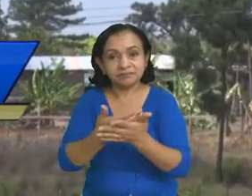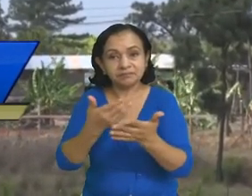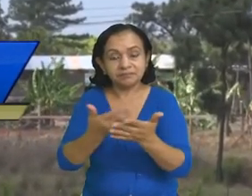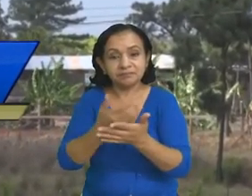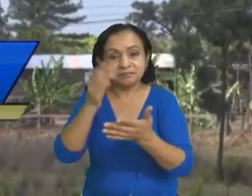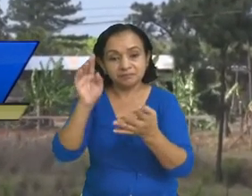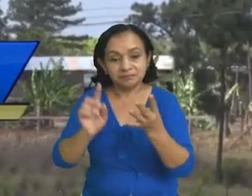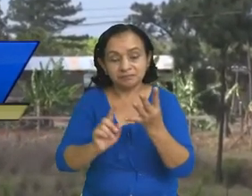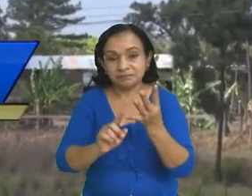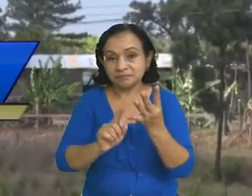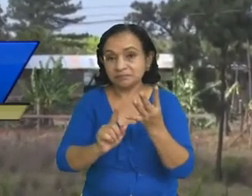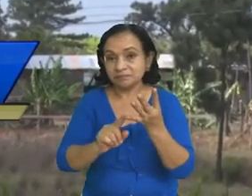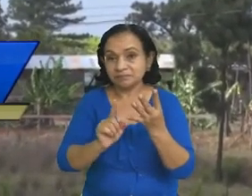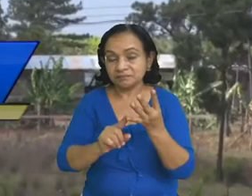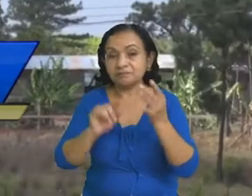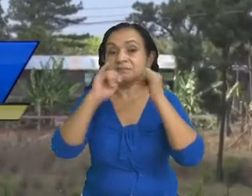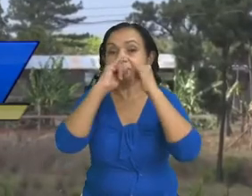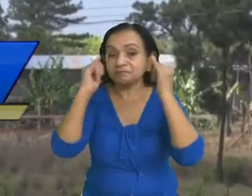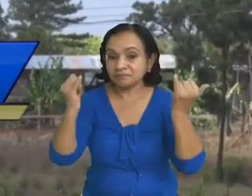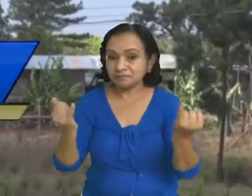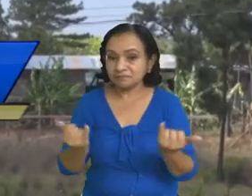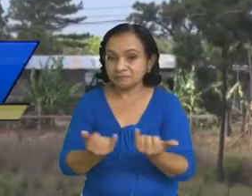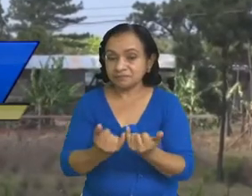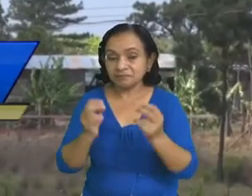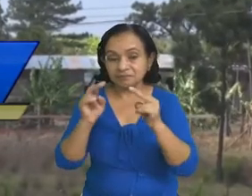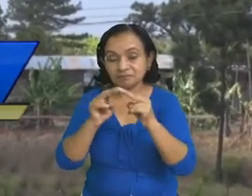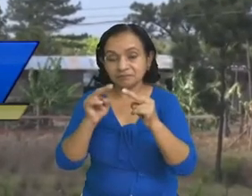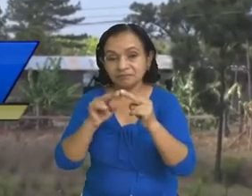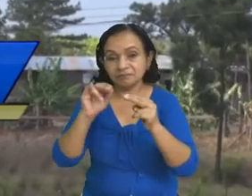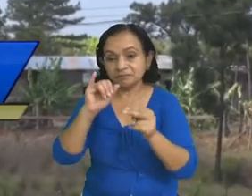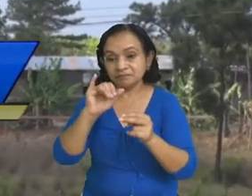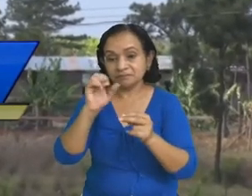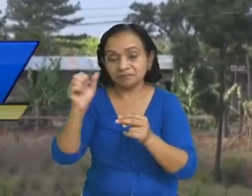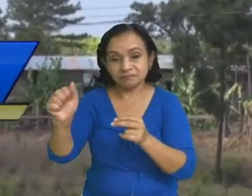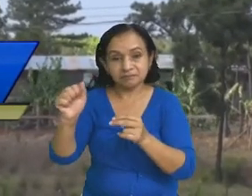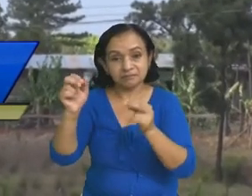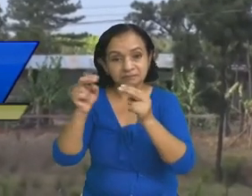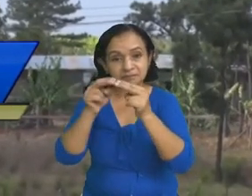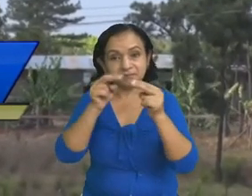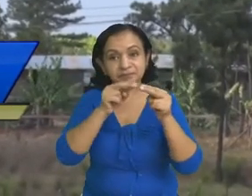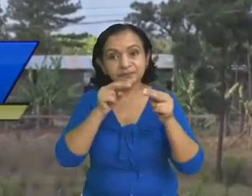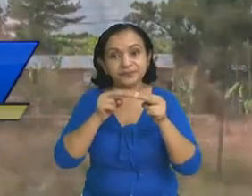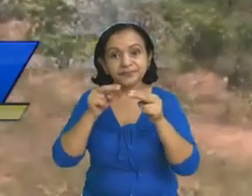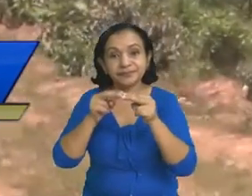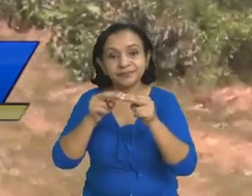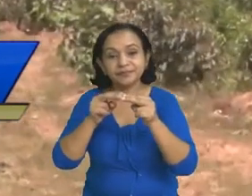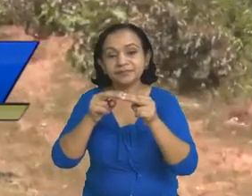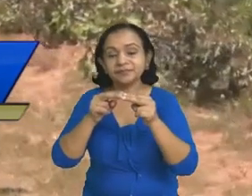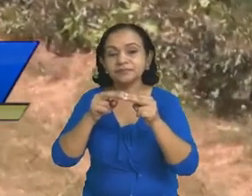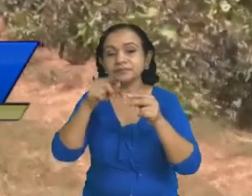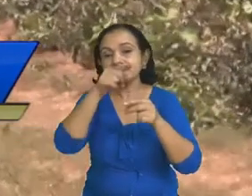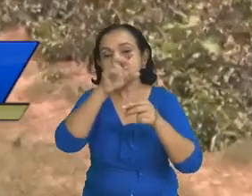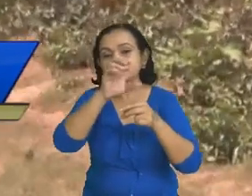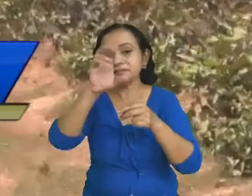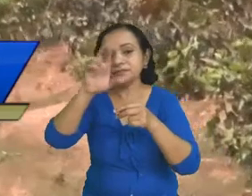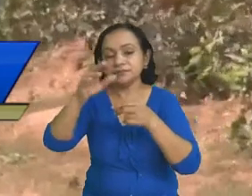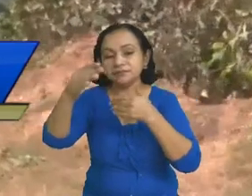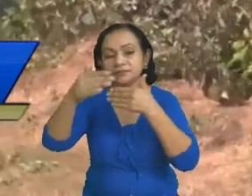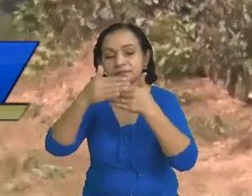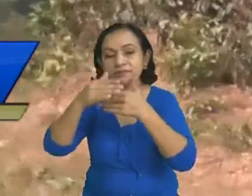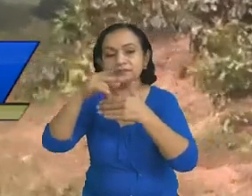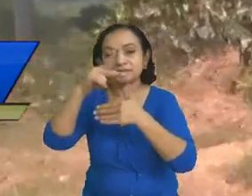nuestra cuarta conexión ya internacional. Porque tenemos otra también con el ICE, por el lado de Peña Blanca.